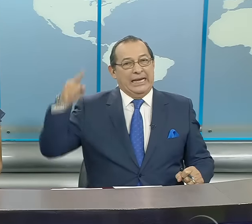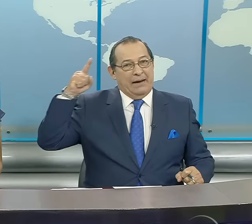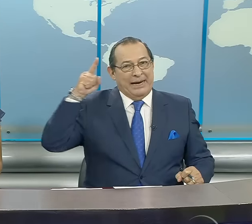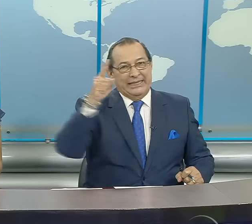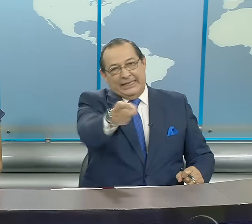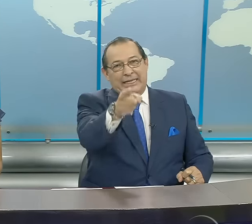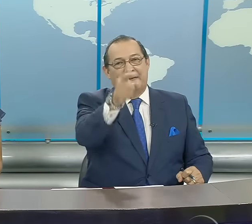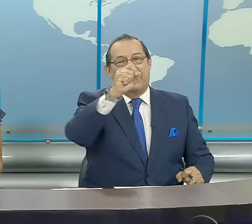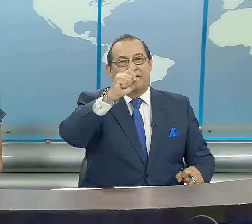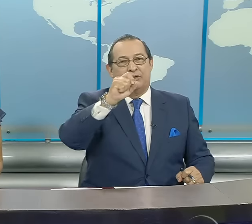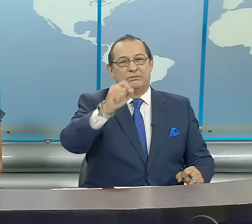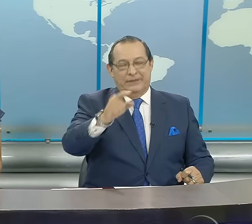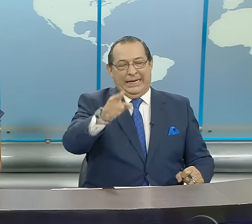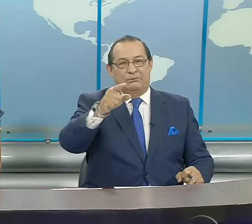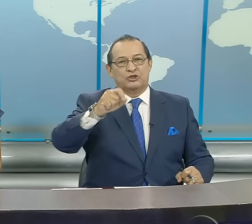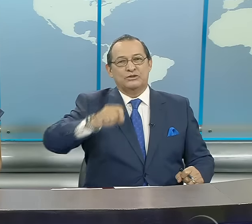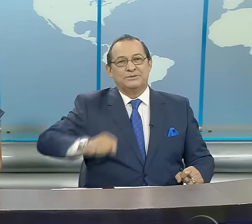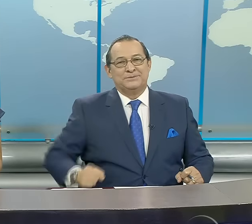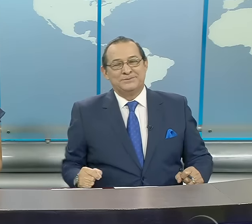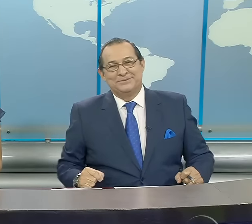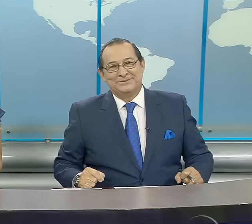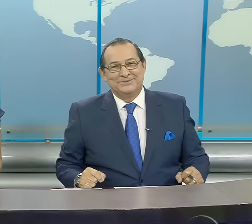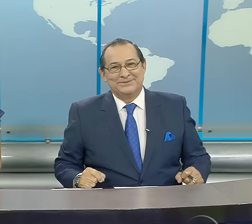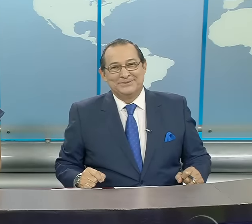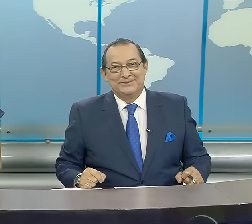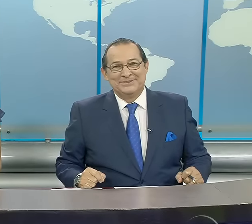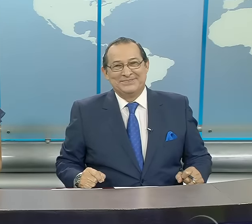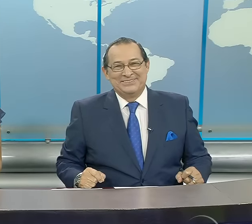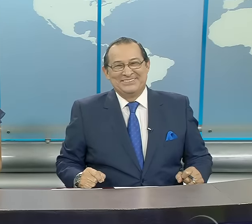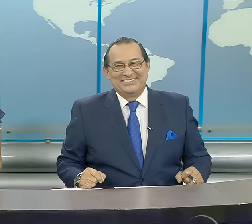en la madrina del barrio. Ahí está, veamos.